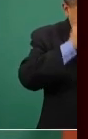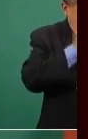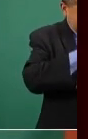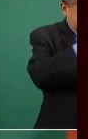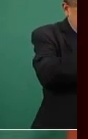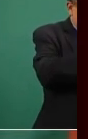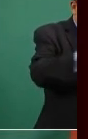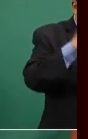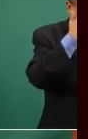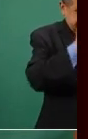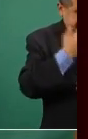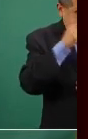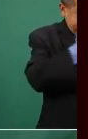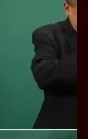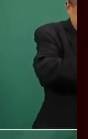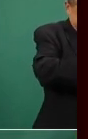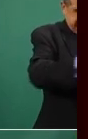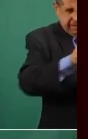todo